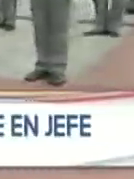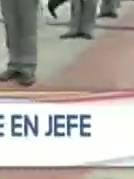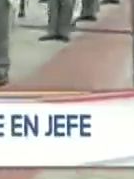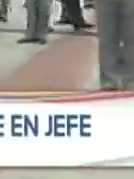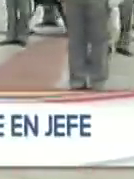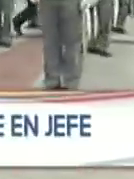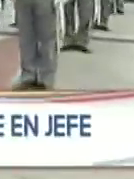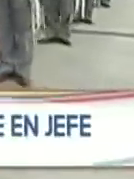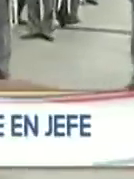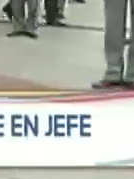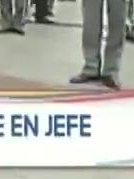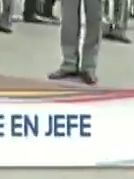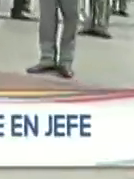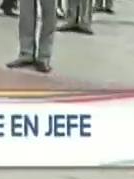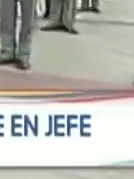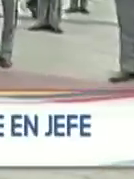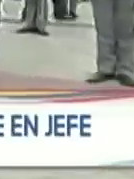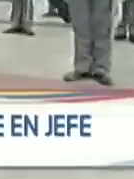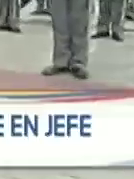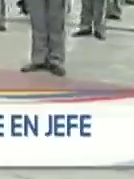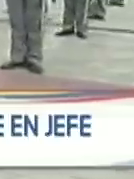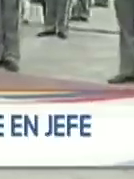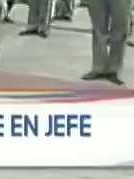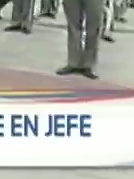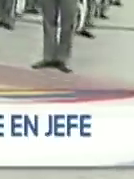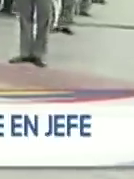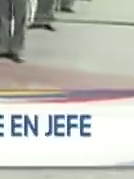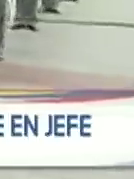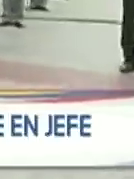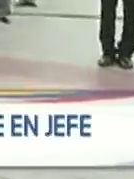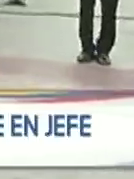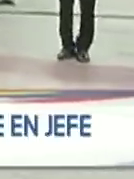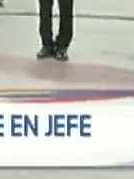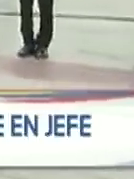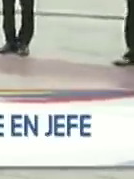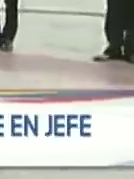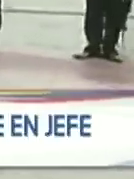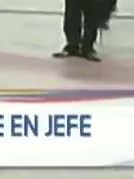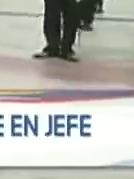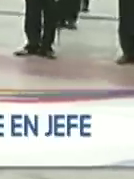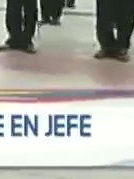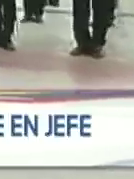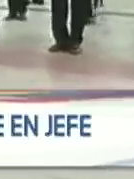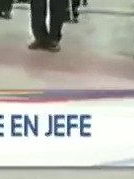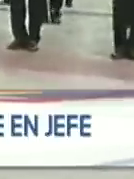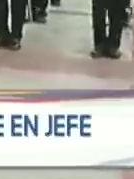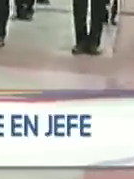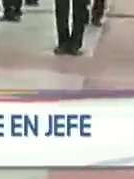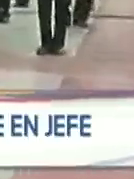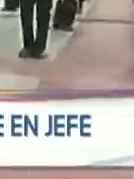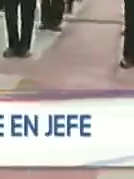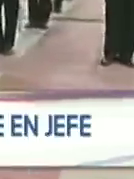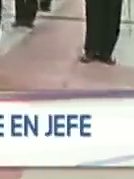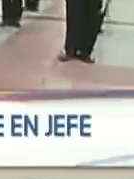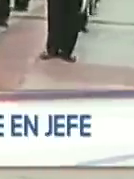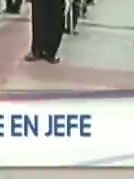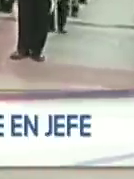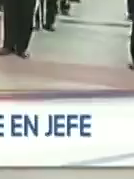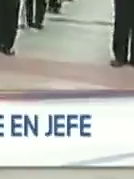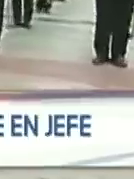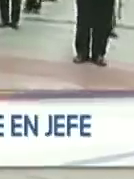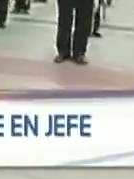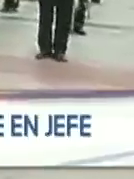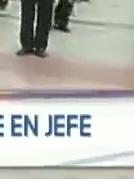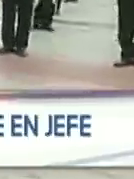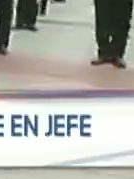ratificamos el compromiso de fidelidad a lo sublime ideales del libertador simón bolívar retomado